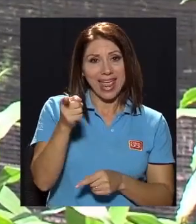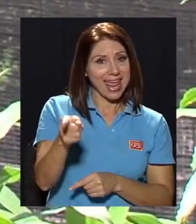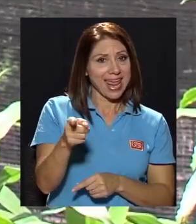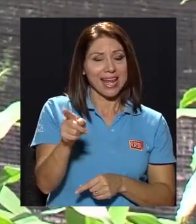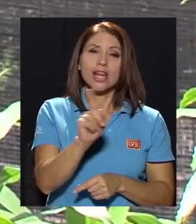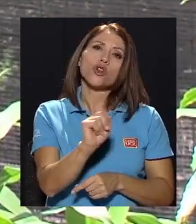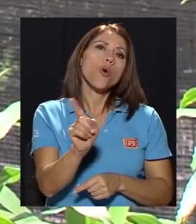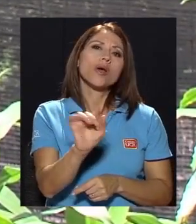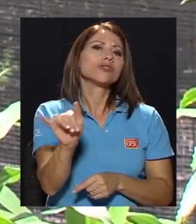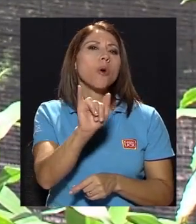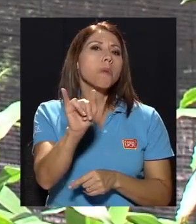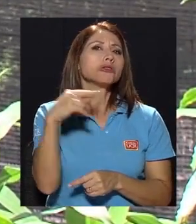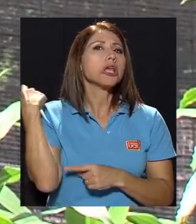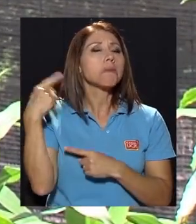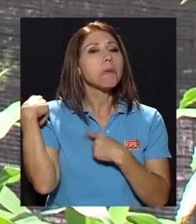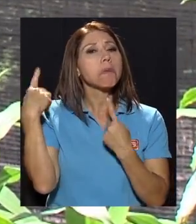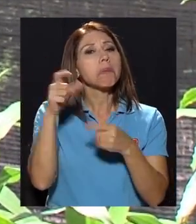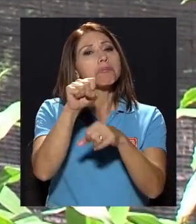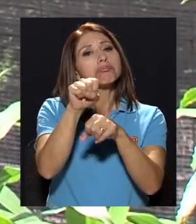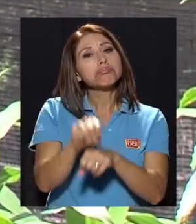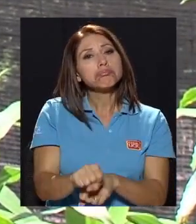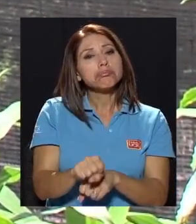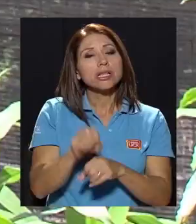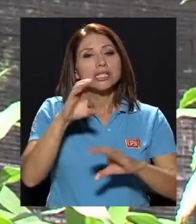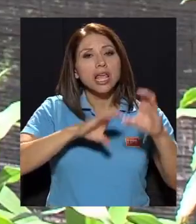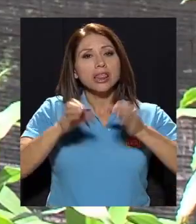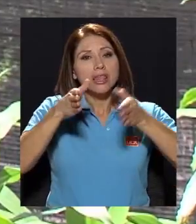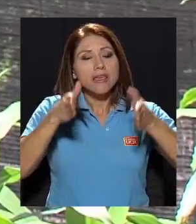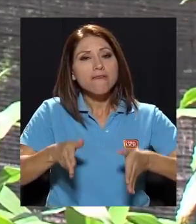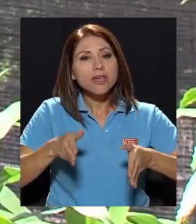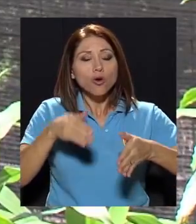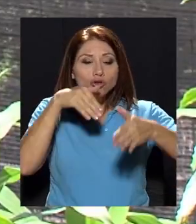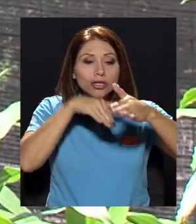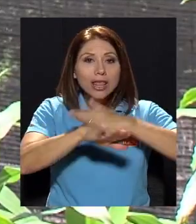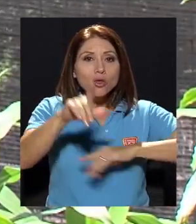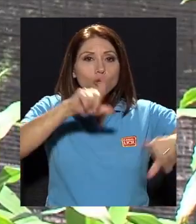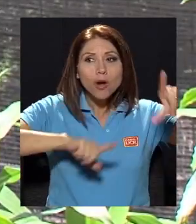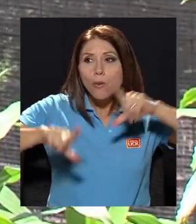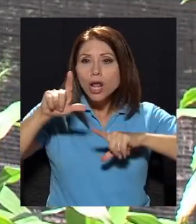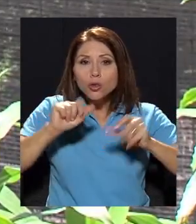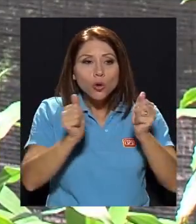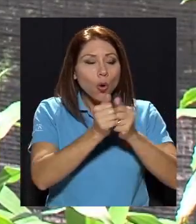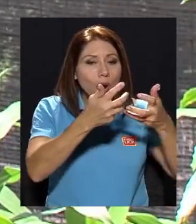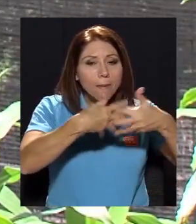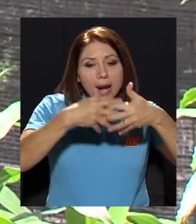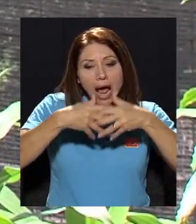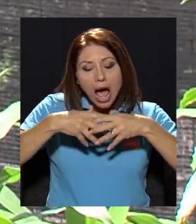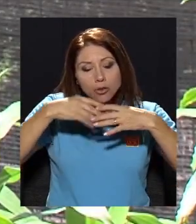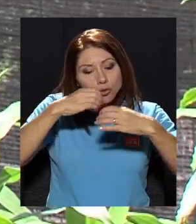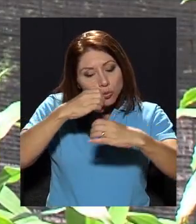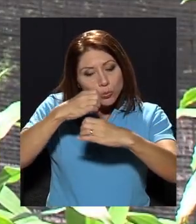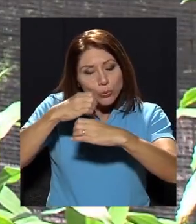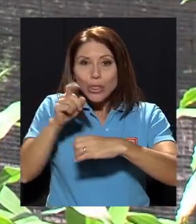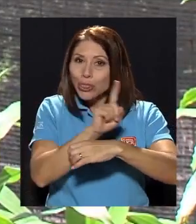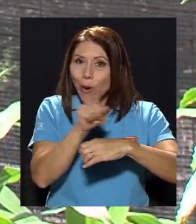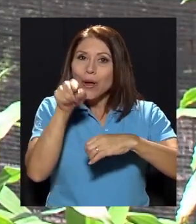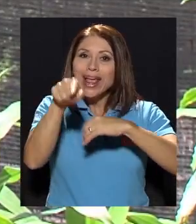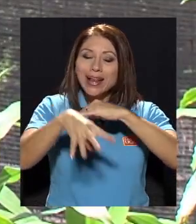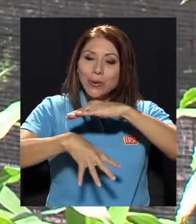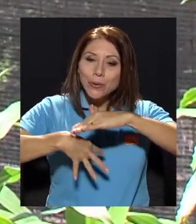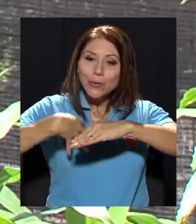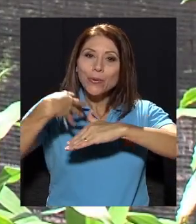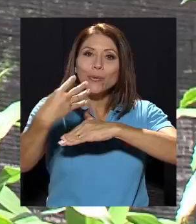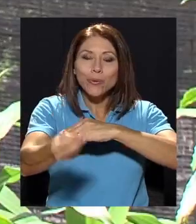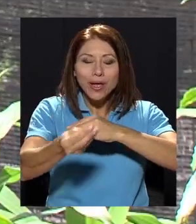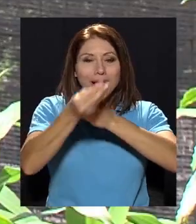convirtió en el clásico científico de laboratorio y de aparatos, sino que llevó su conocimiento al campo, dentro de lo que algunos